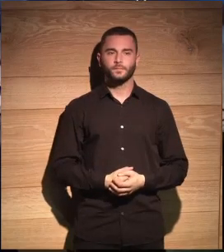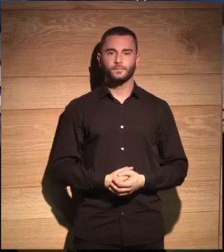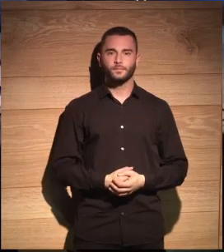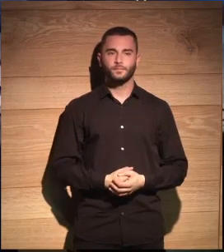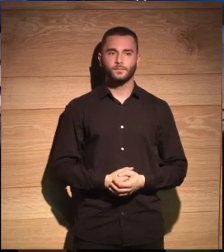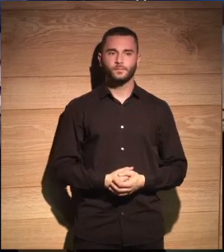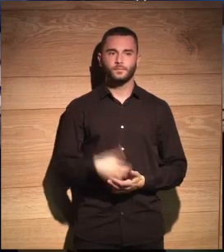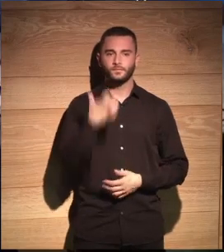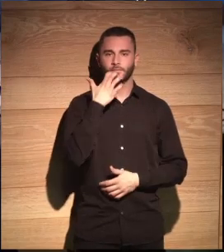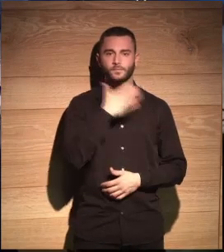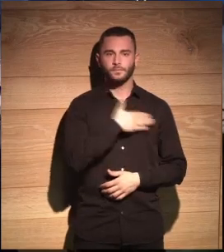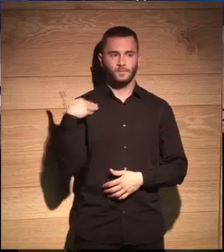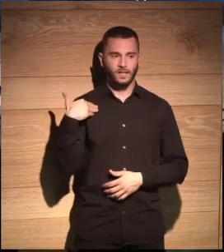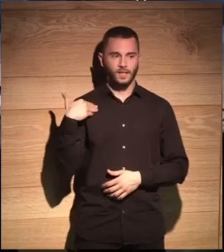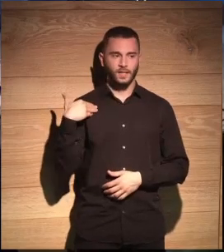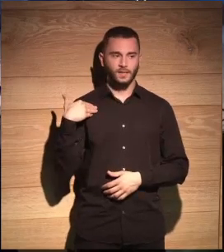dale tú un poco a... Pero...